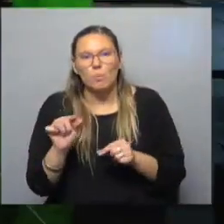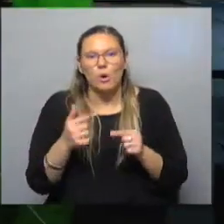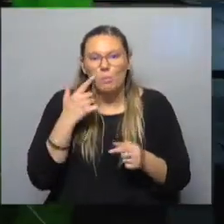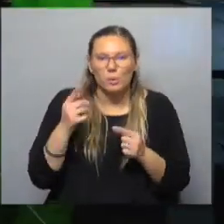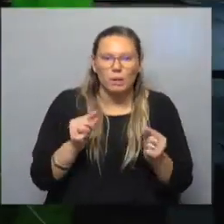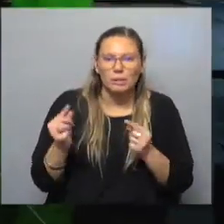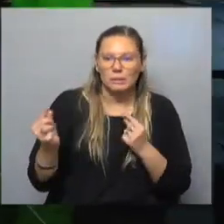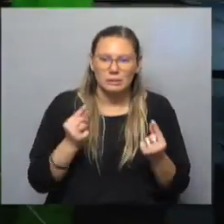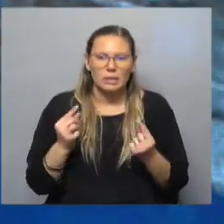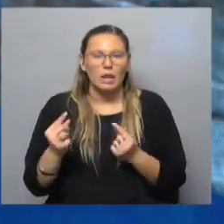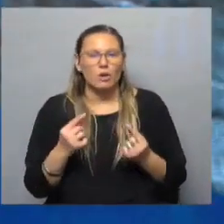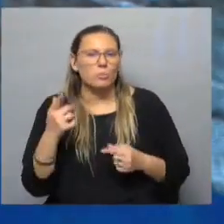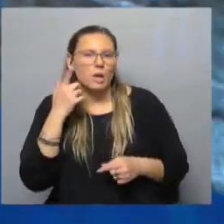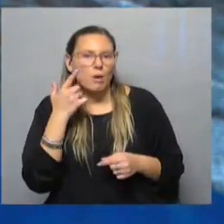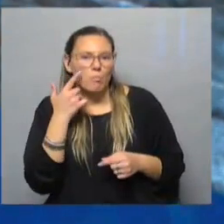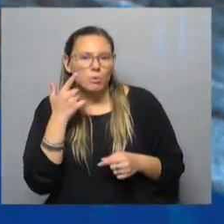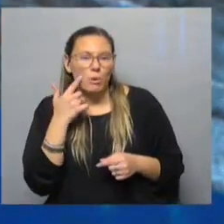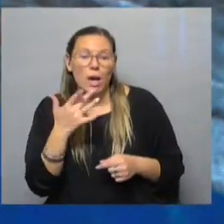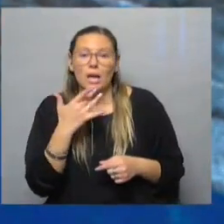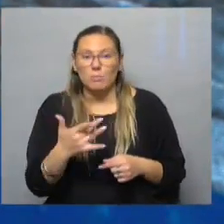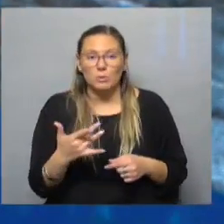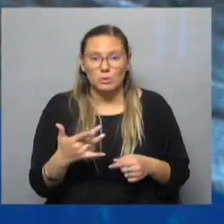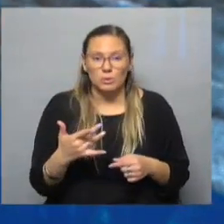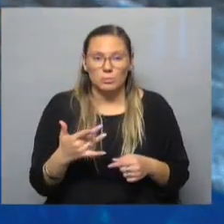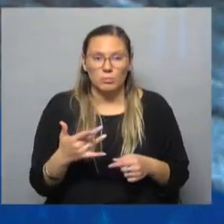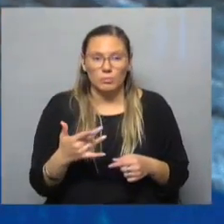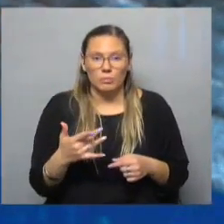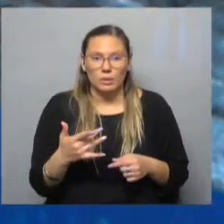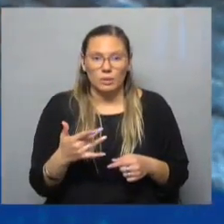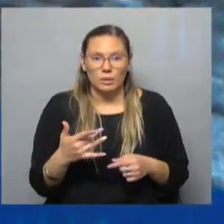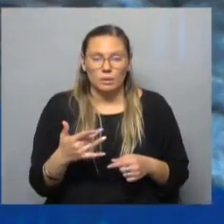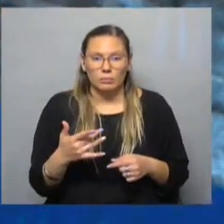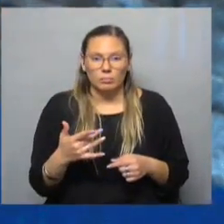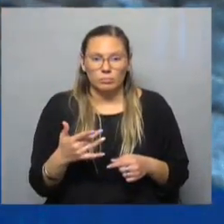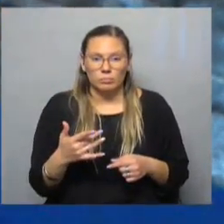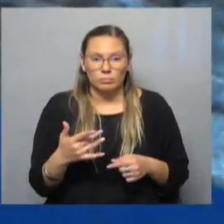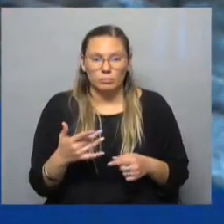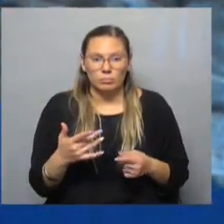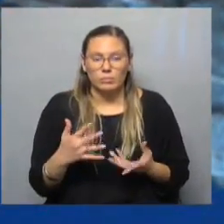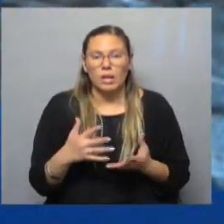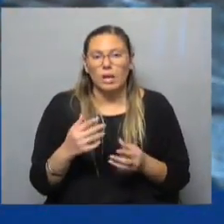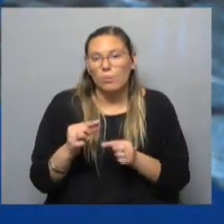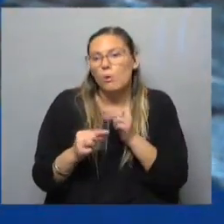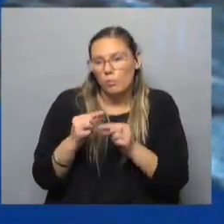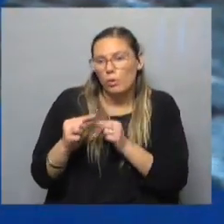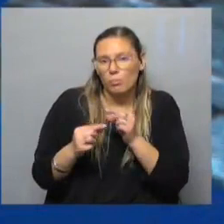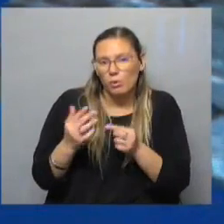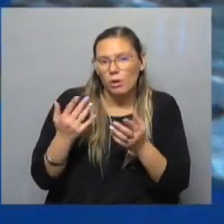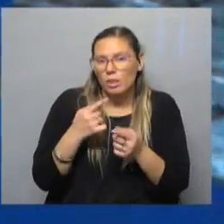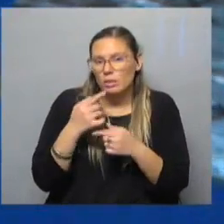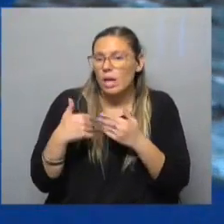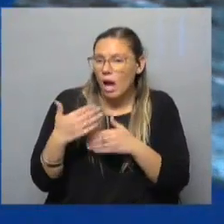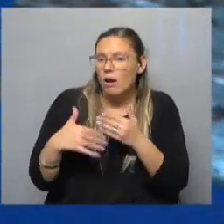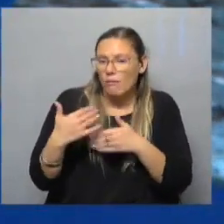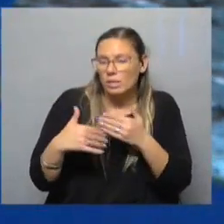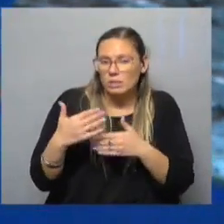Entonces como... fue como un experimento hermoso que fue, es como eso, dar pasitos, que es lo que decías vos, como ir